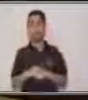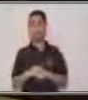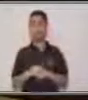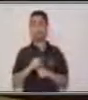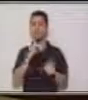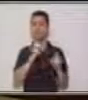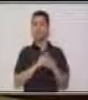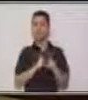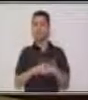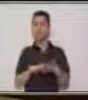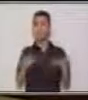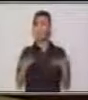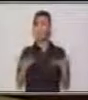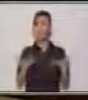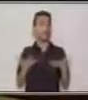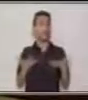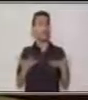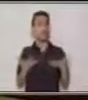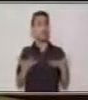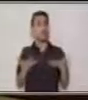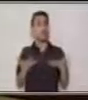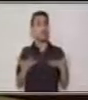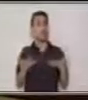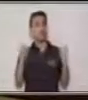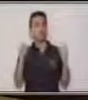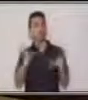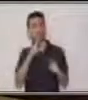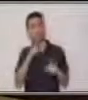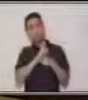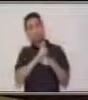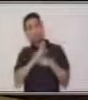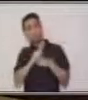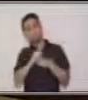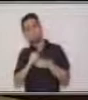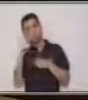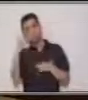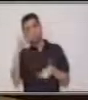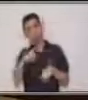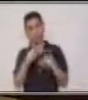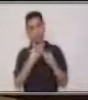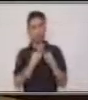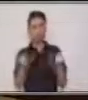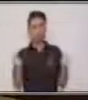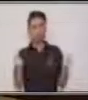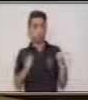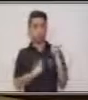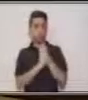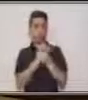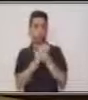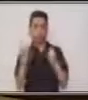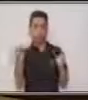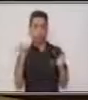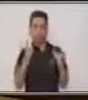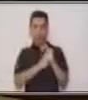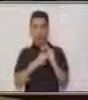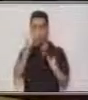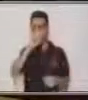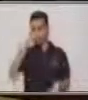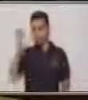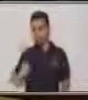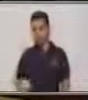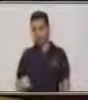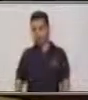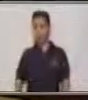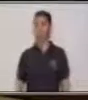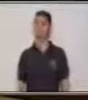qué cosas puedes también poner en práctica al momento de resolver un problema de porcentajes.